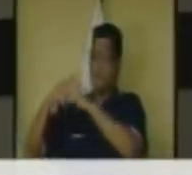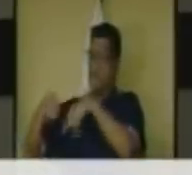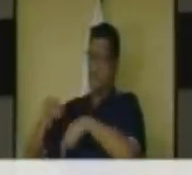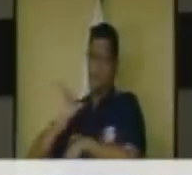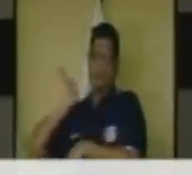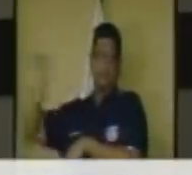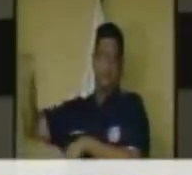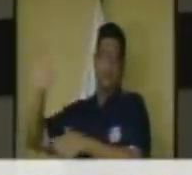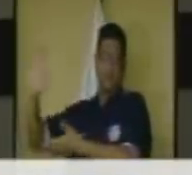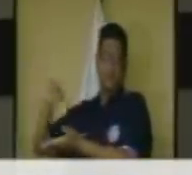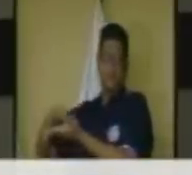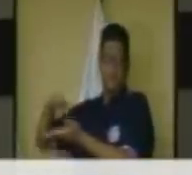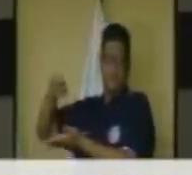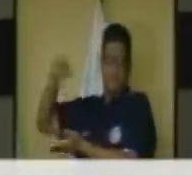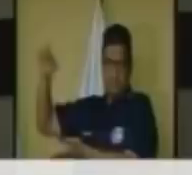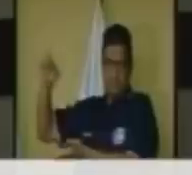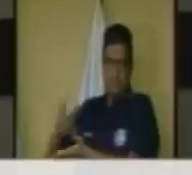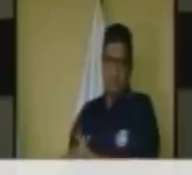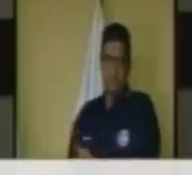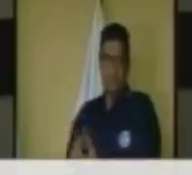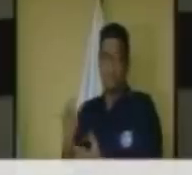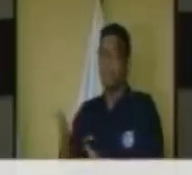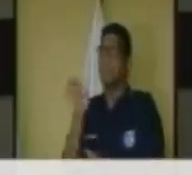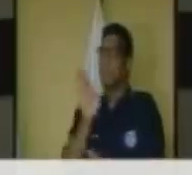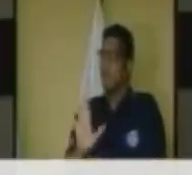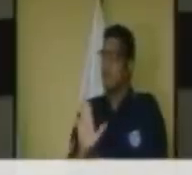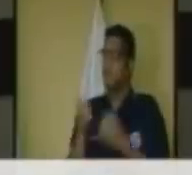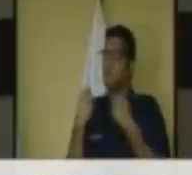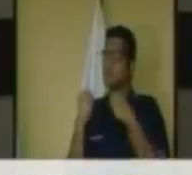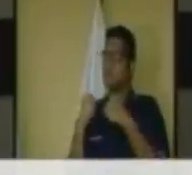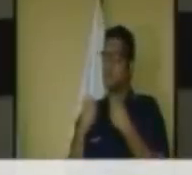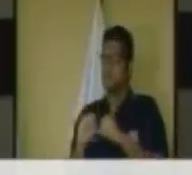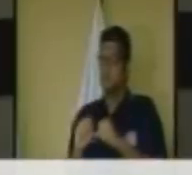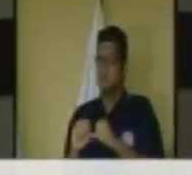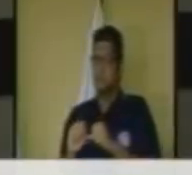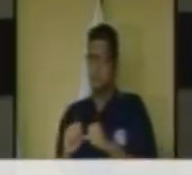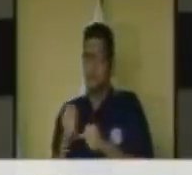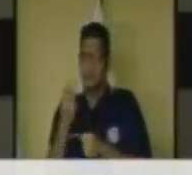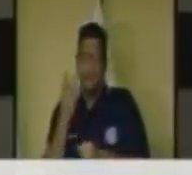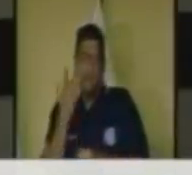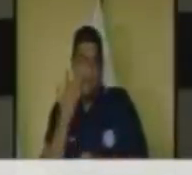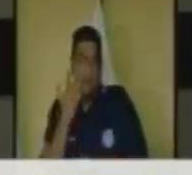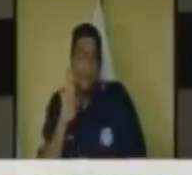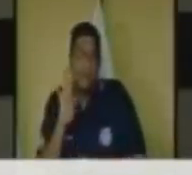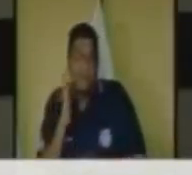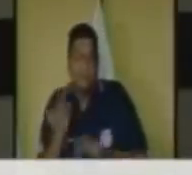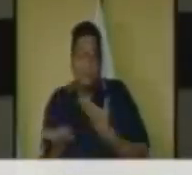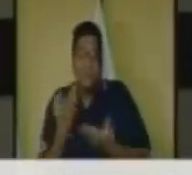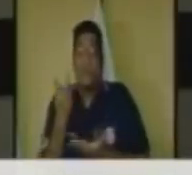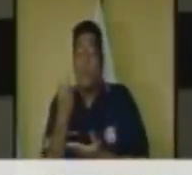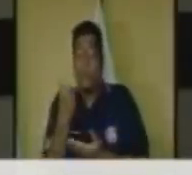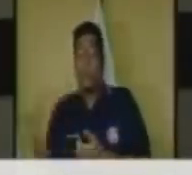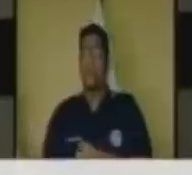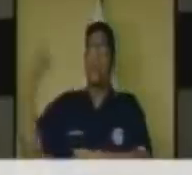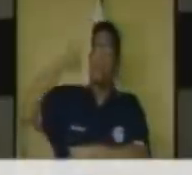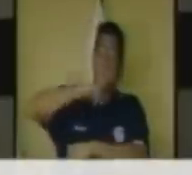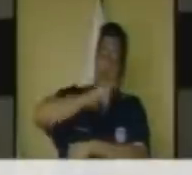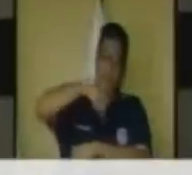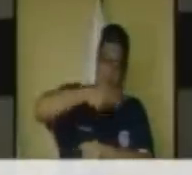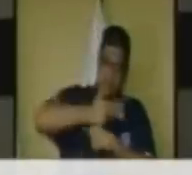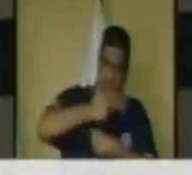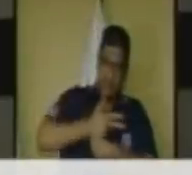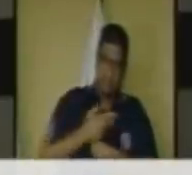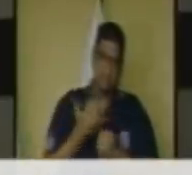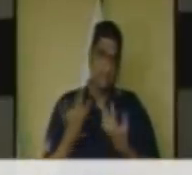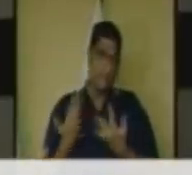aproximadamente 10 días. Luego se revisará y ver si van a poder iniciar de nuevo las operaciones. Sin embargo,